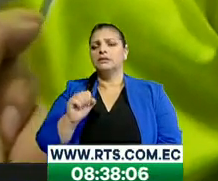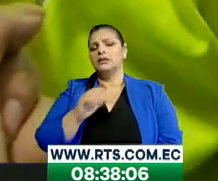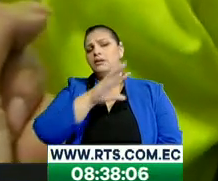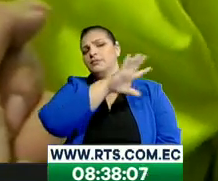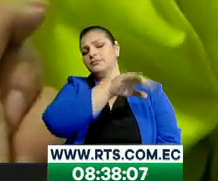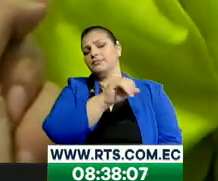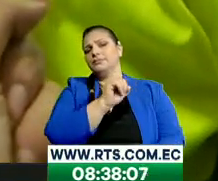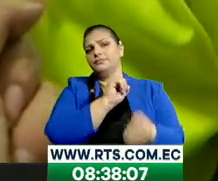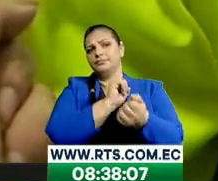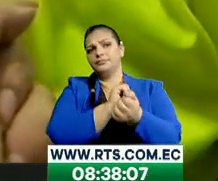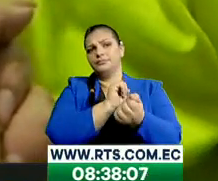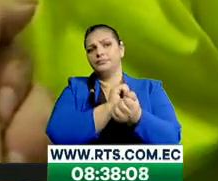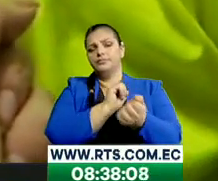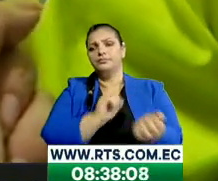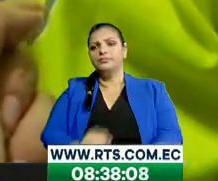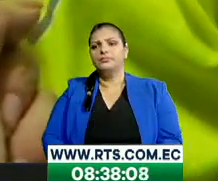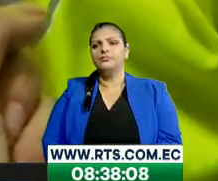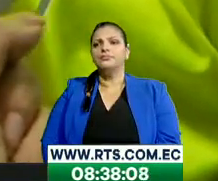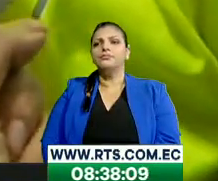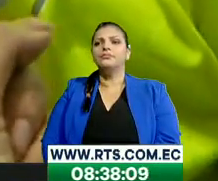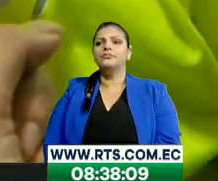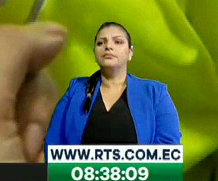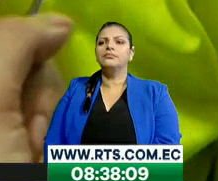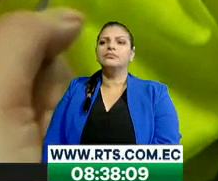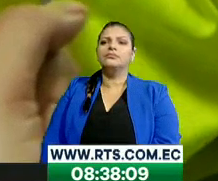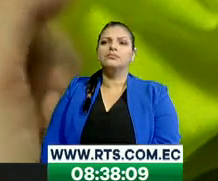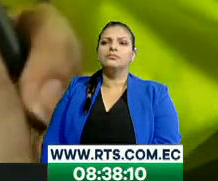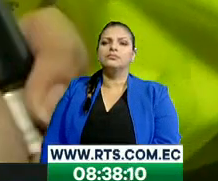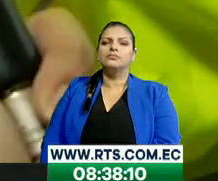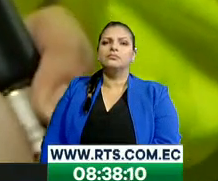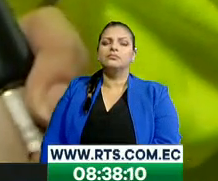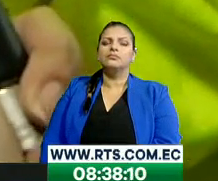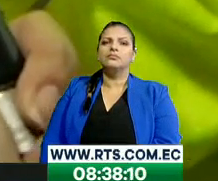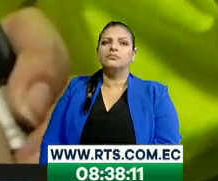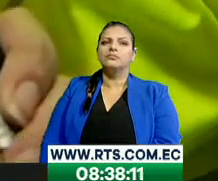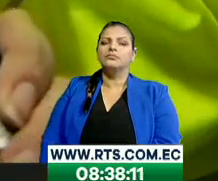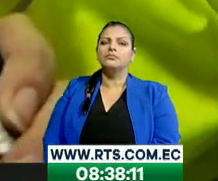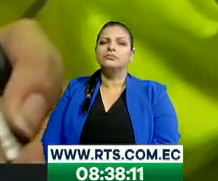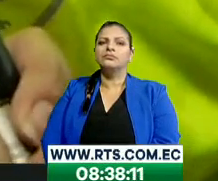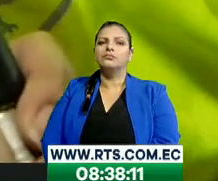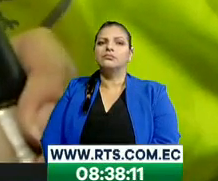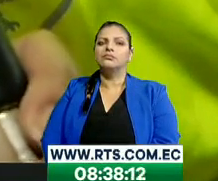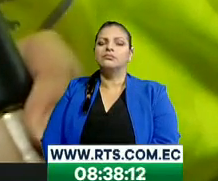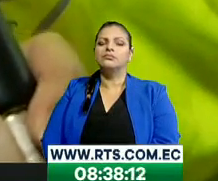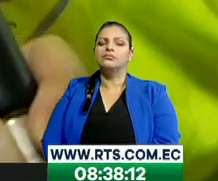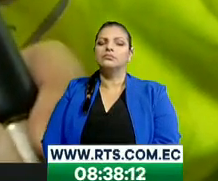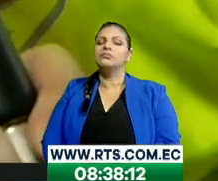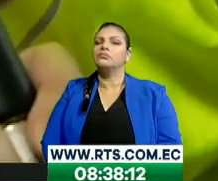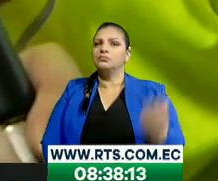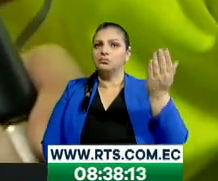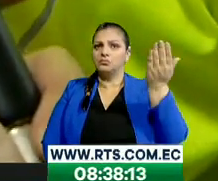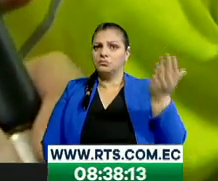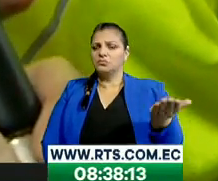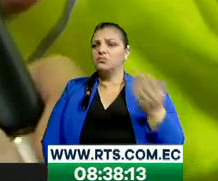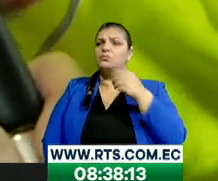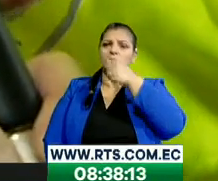es en base a las denuncias que manifesté. Este señor se dedicaba